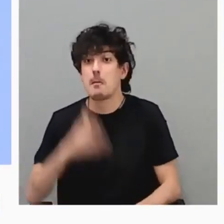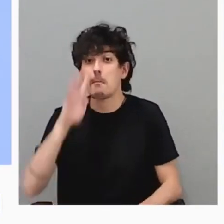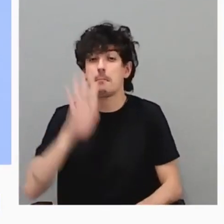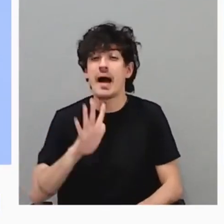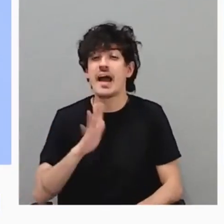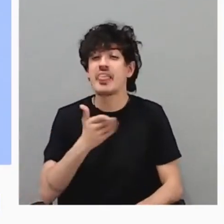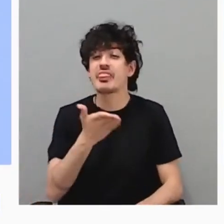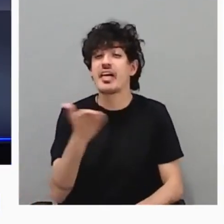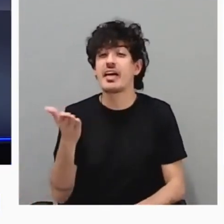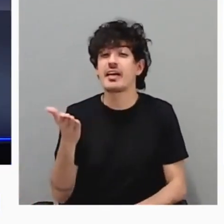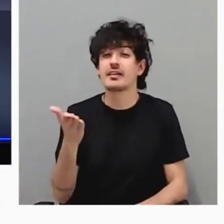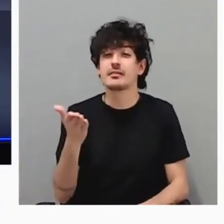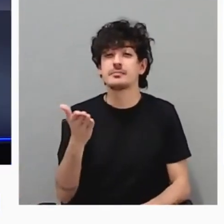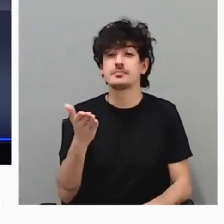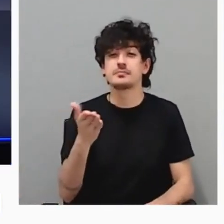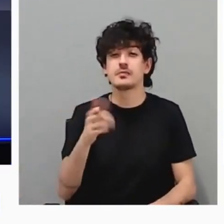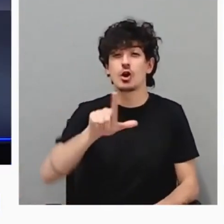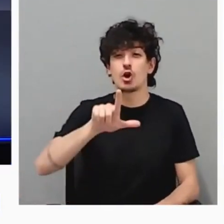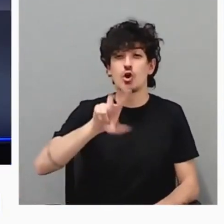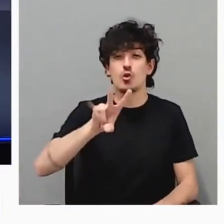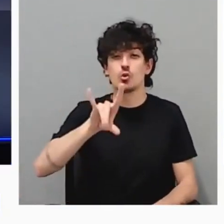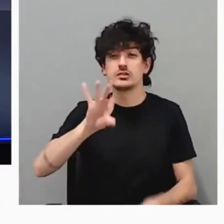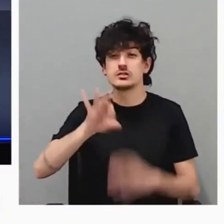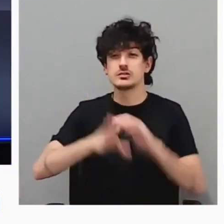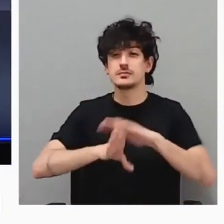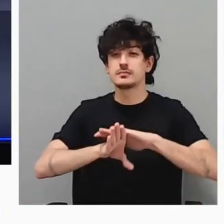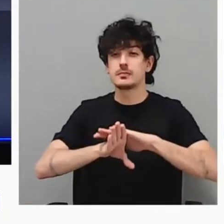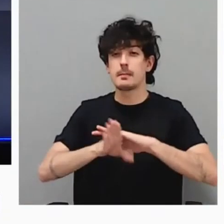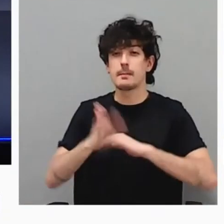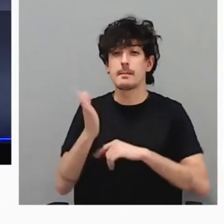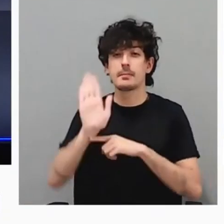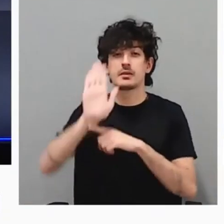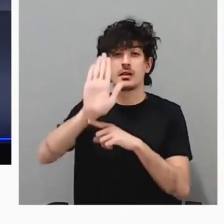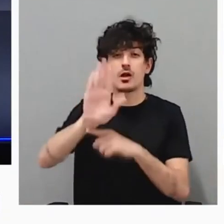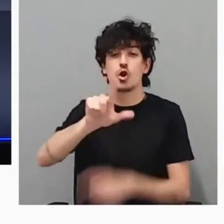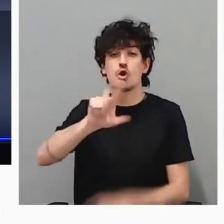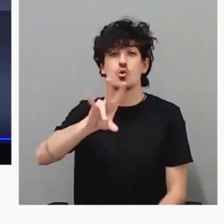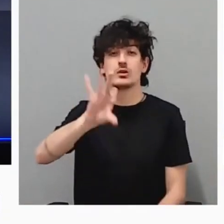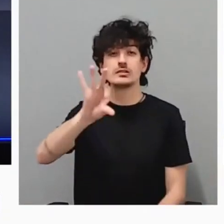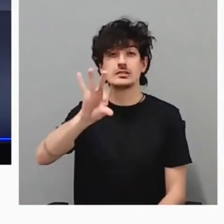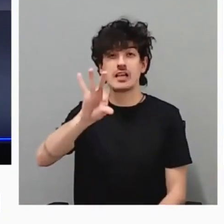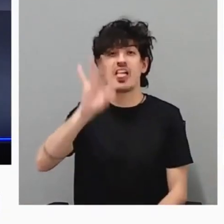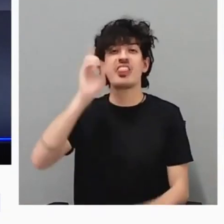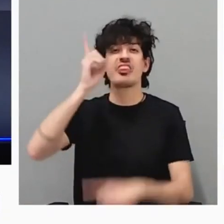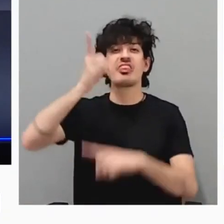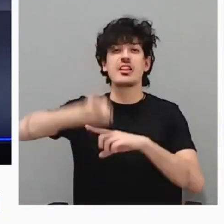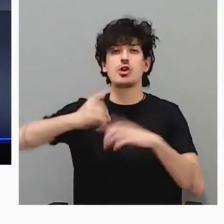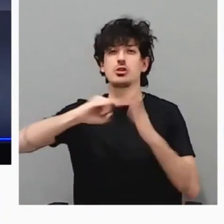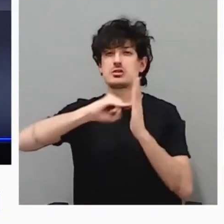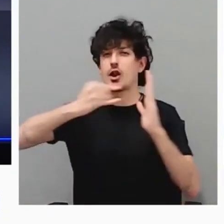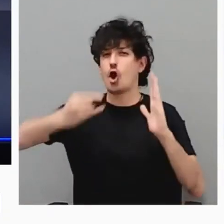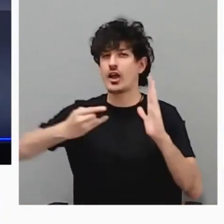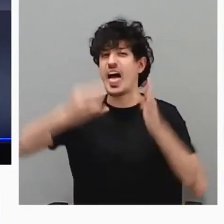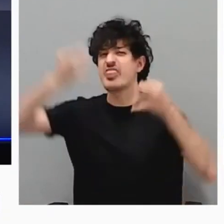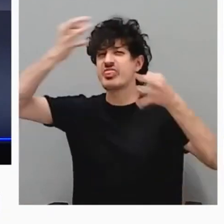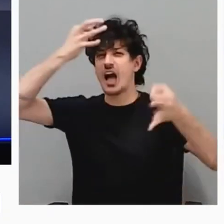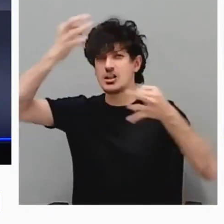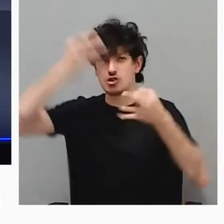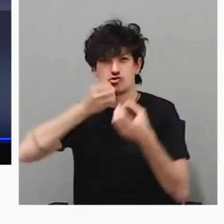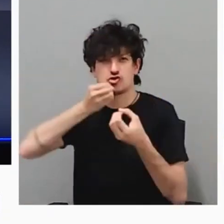continuar con su presentación. Luis, como he dicho, es el director de Tecnología y Datos de UNICEF